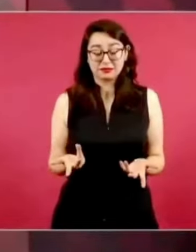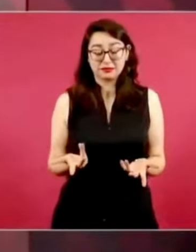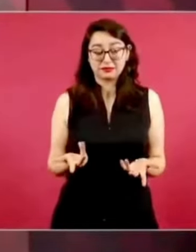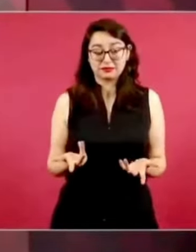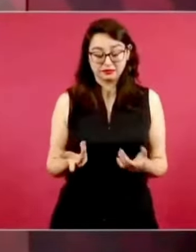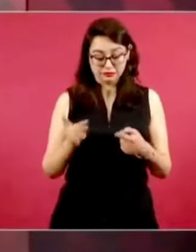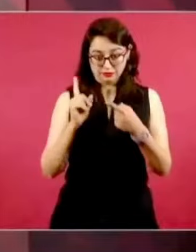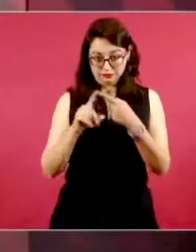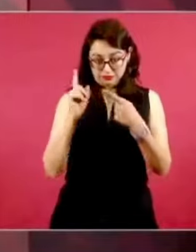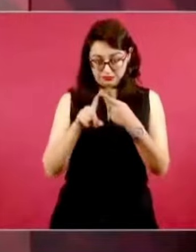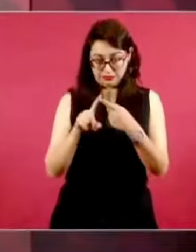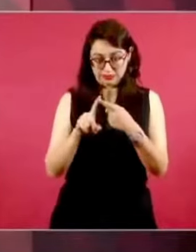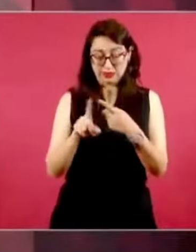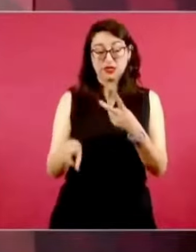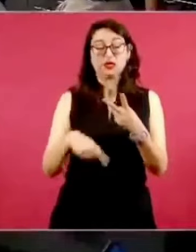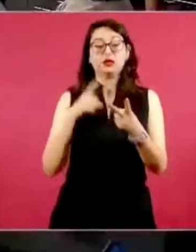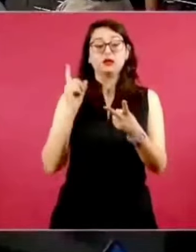la otra